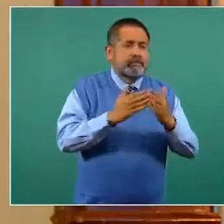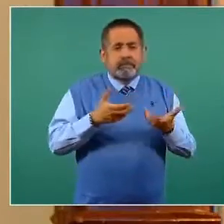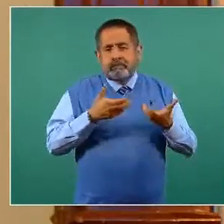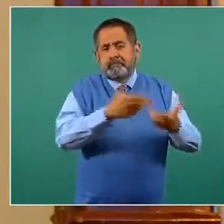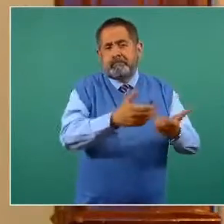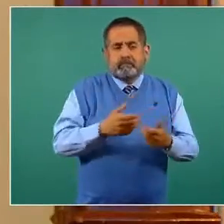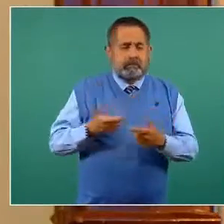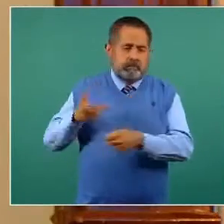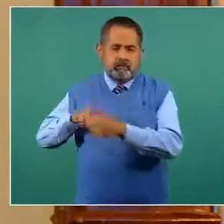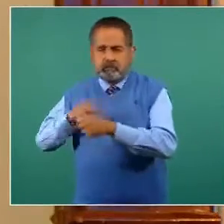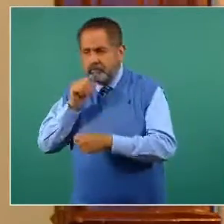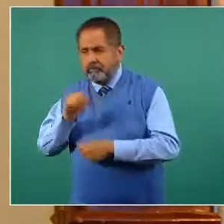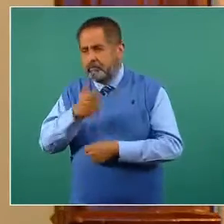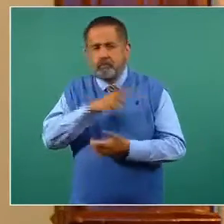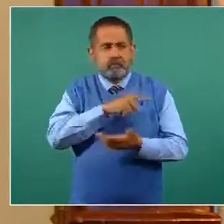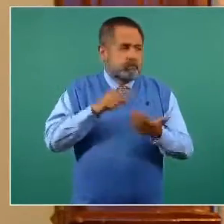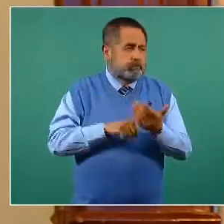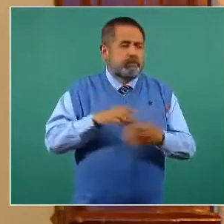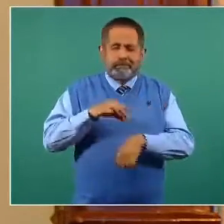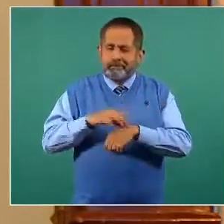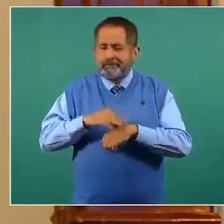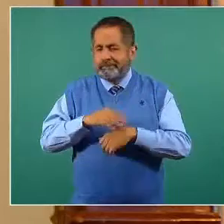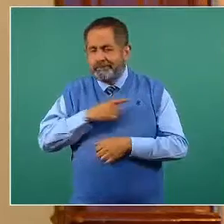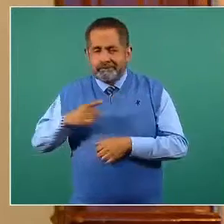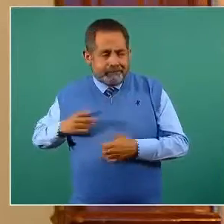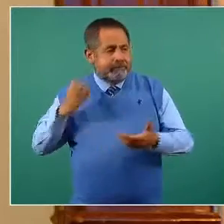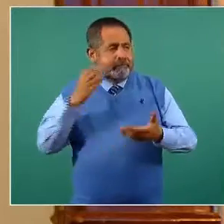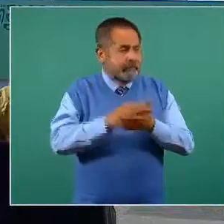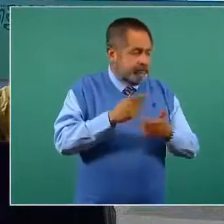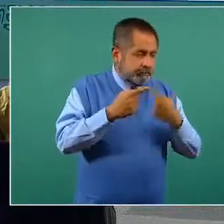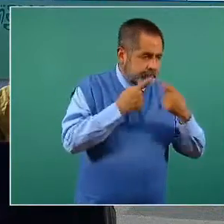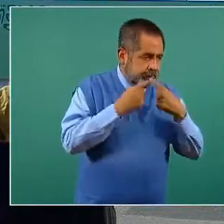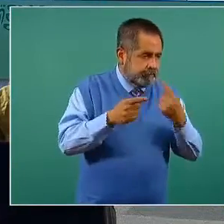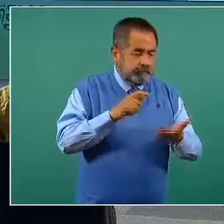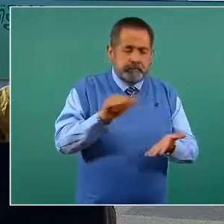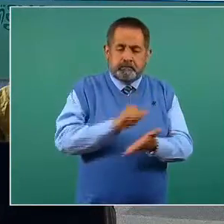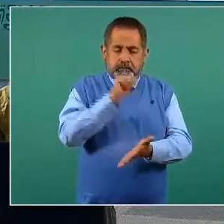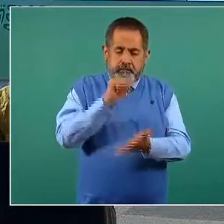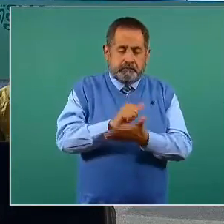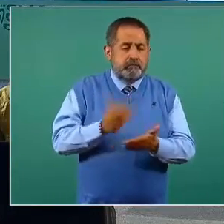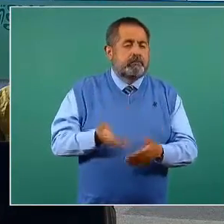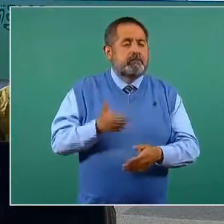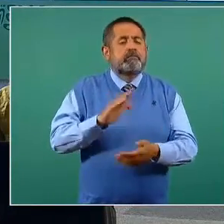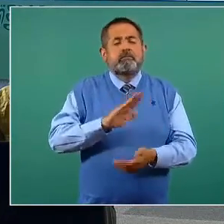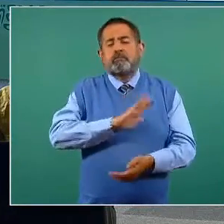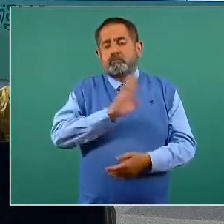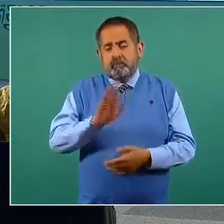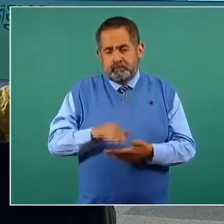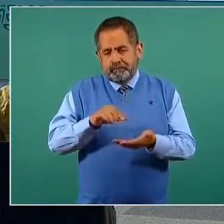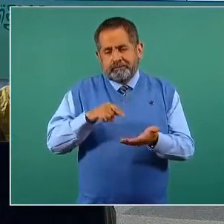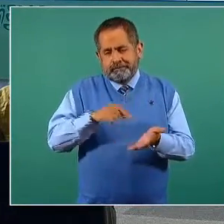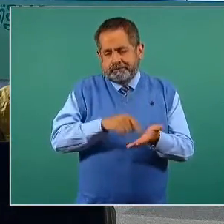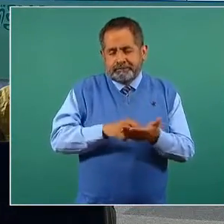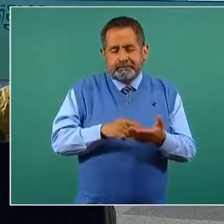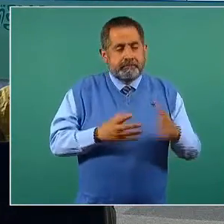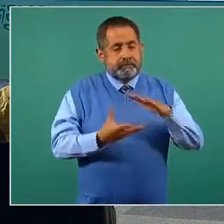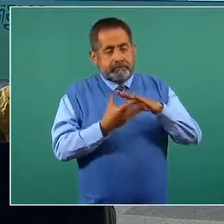unidad médica, pero finalmente el certificado de defunción, la copia una de las copias de ese certificado de